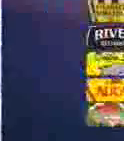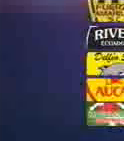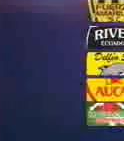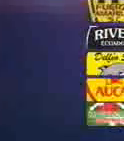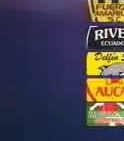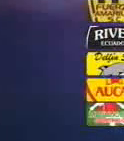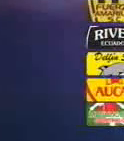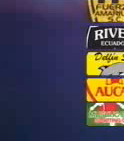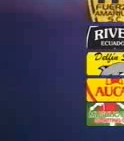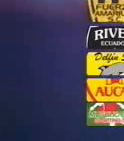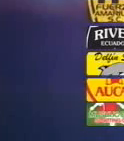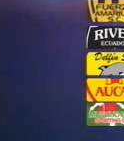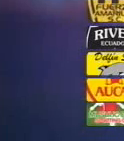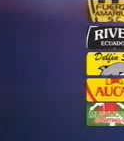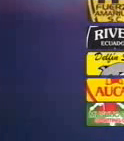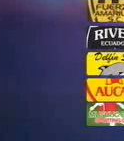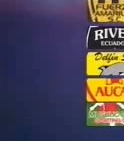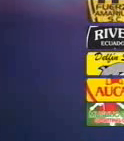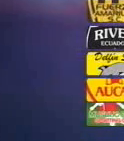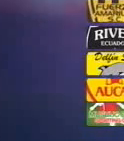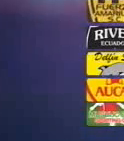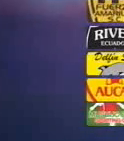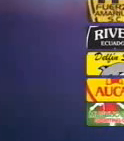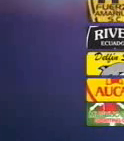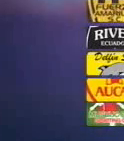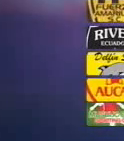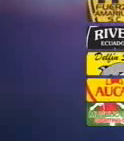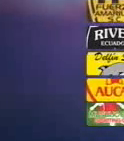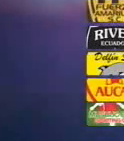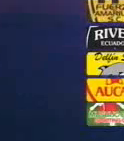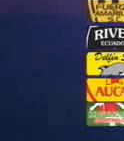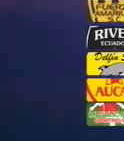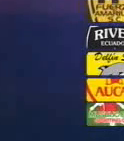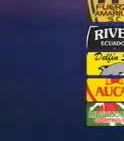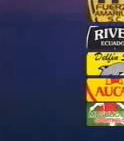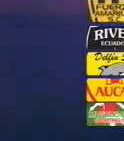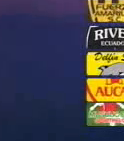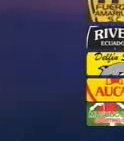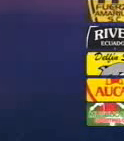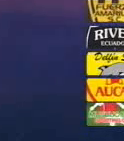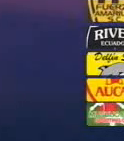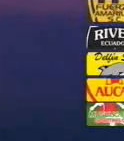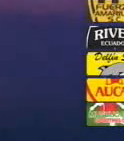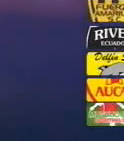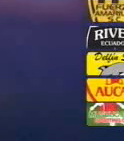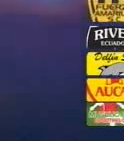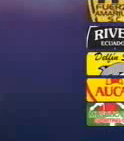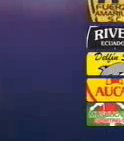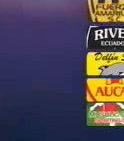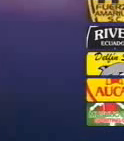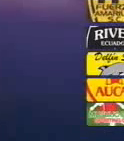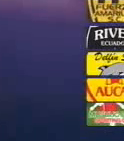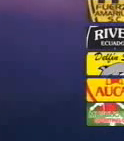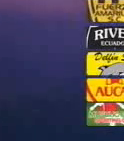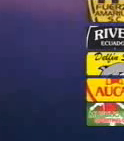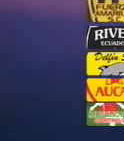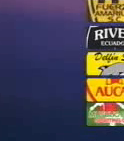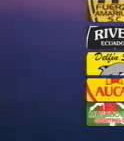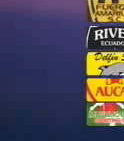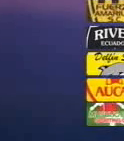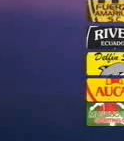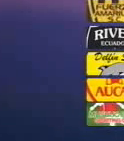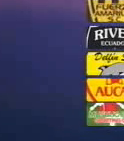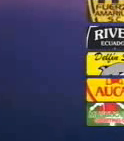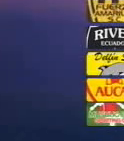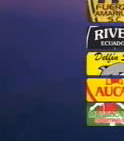10. Veamos cómo está quedando ya la tabla acumulada a una fecha de que termine el campeonato. Barcelona, líder